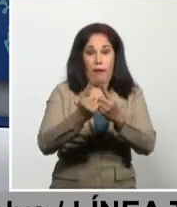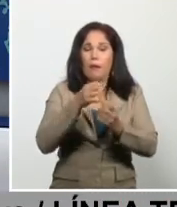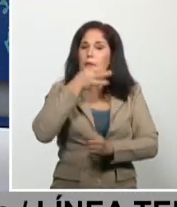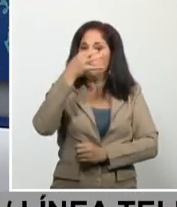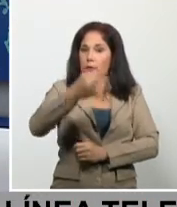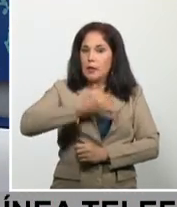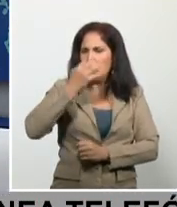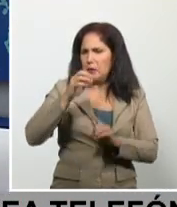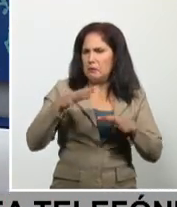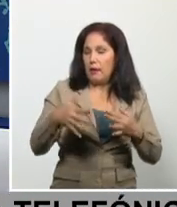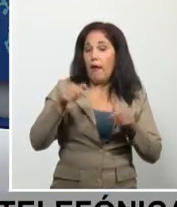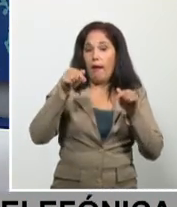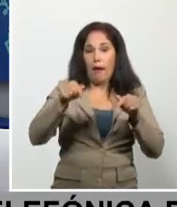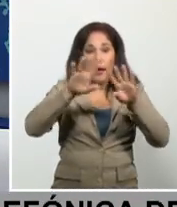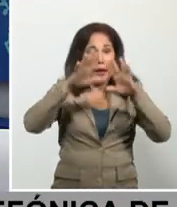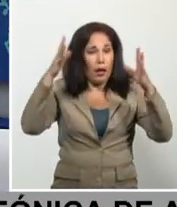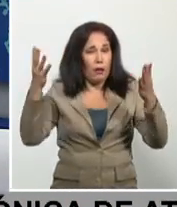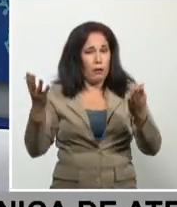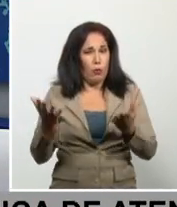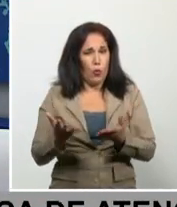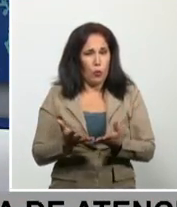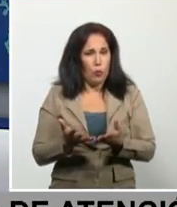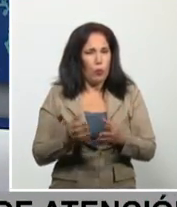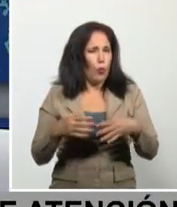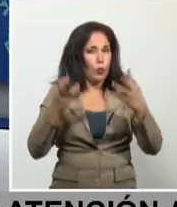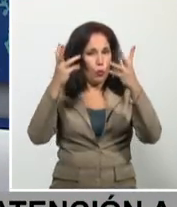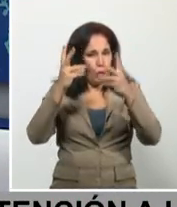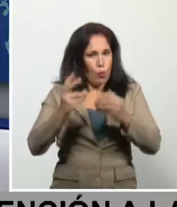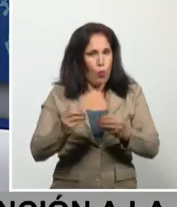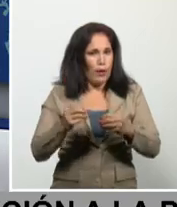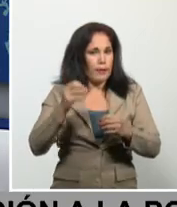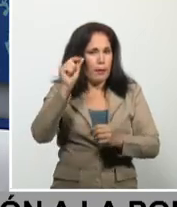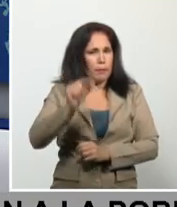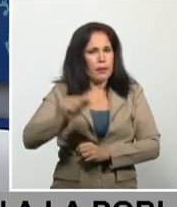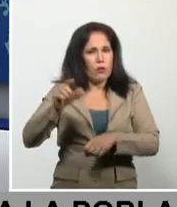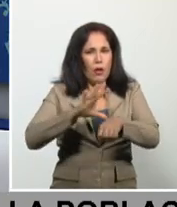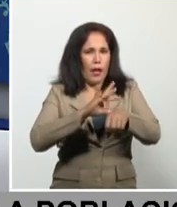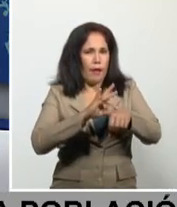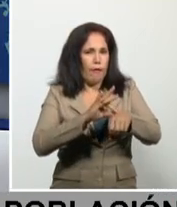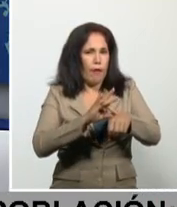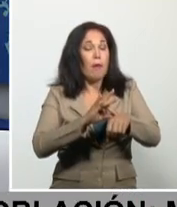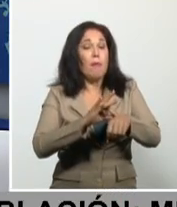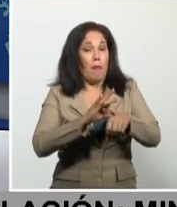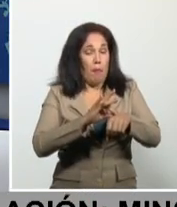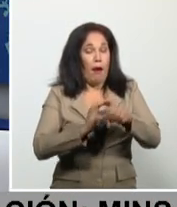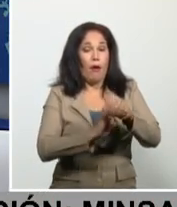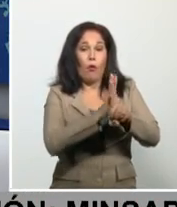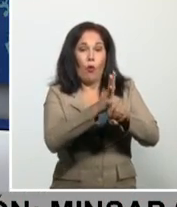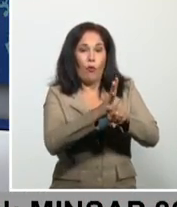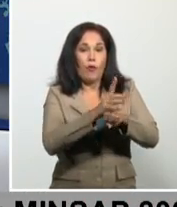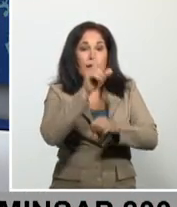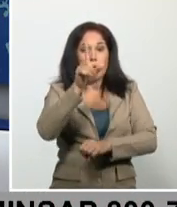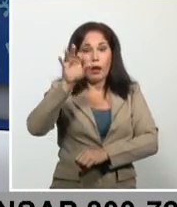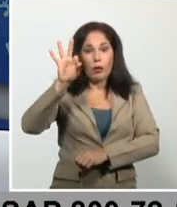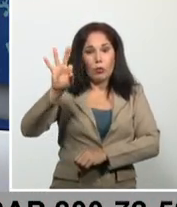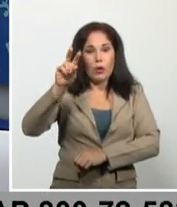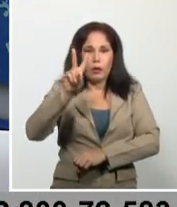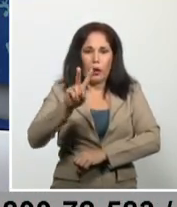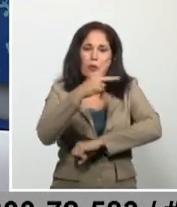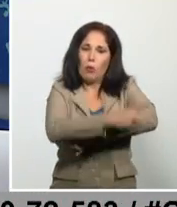también que en el mundo, a nivel mundial, se reportan hasta este momento casos de la COVID-19 en